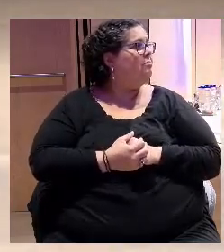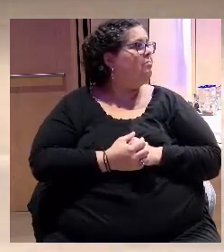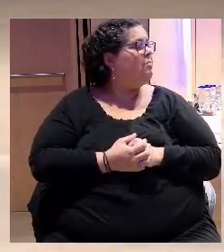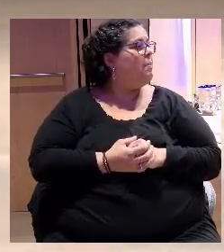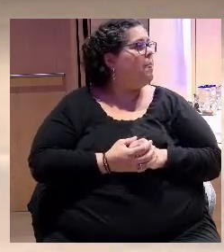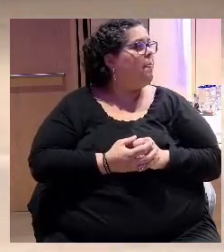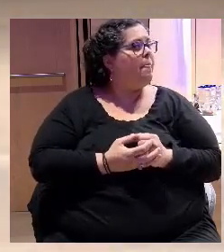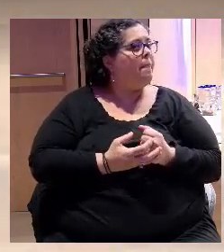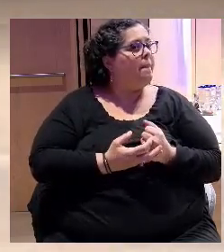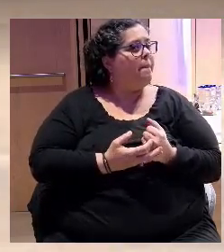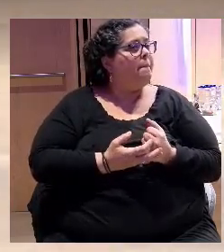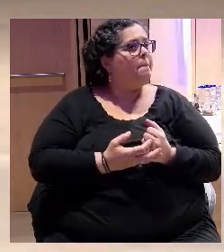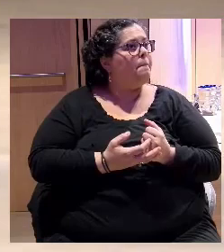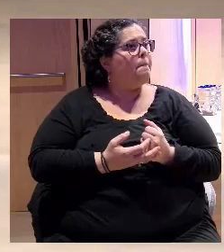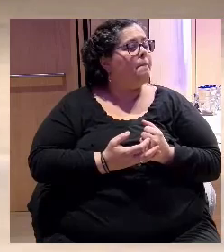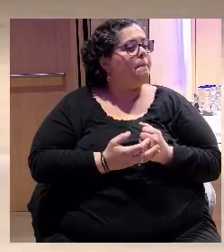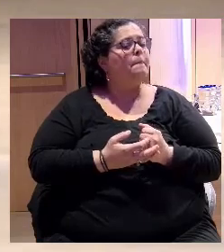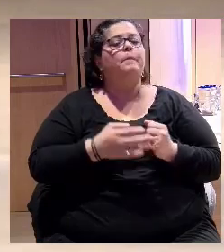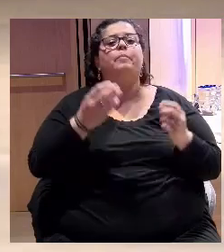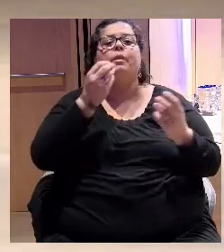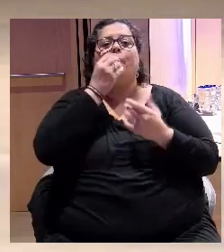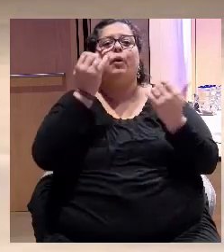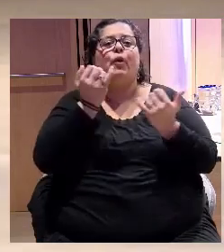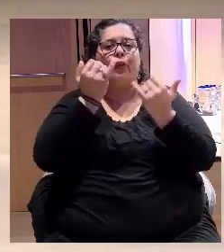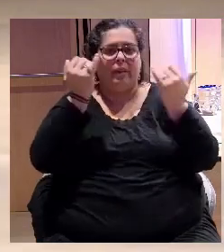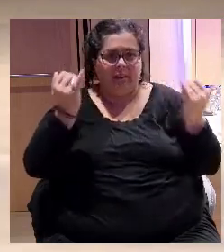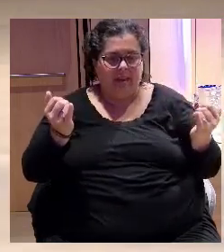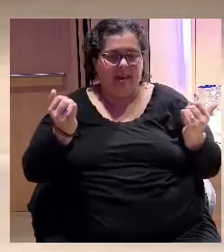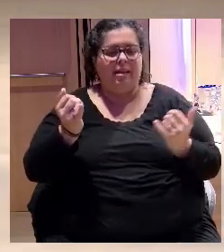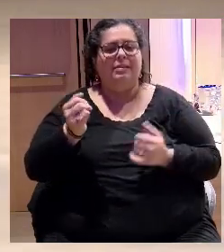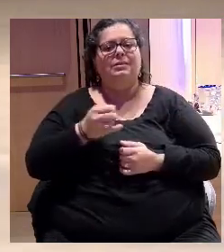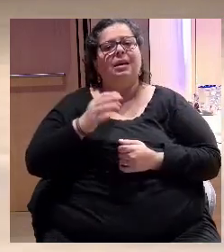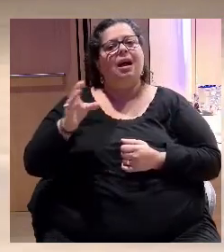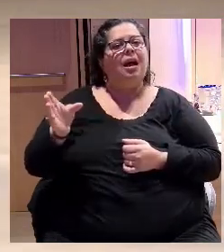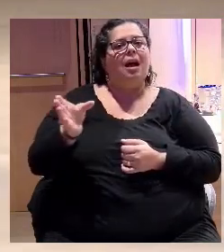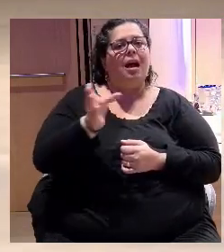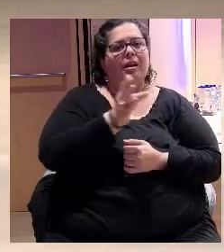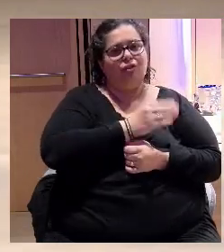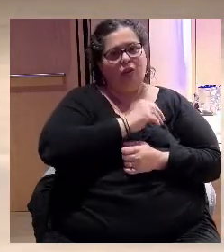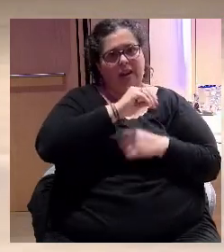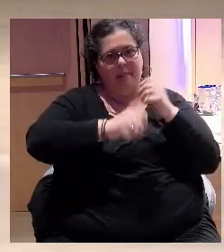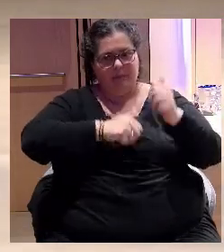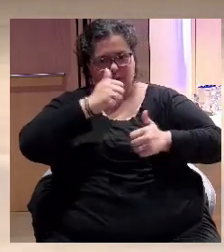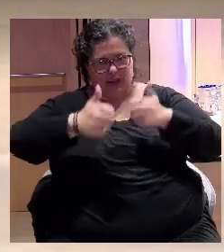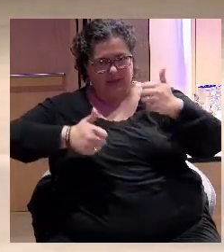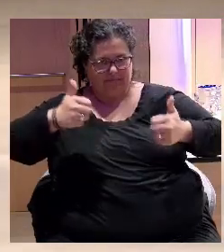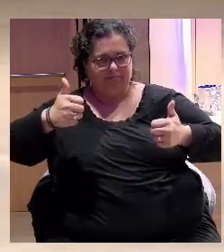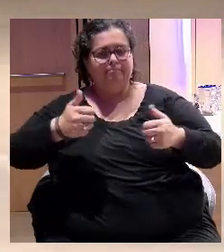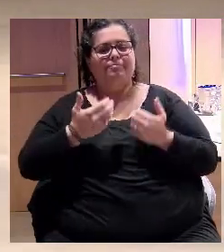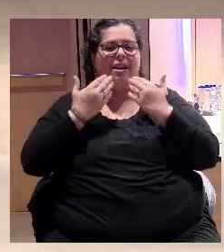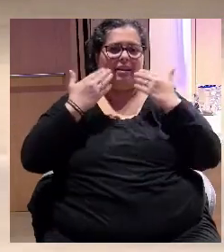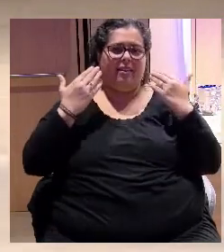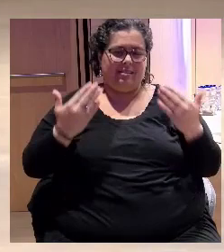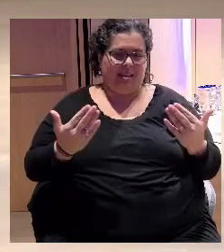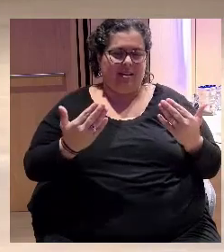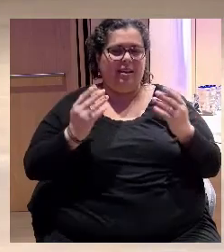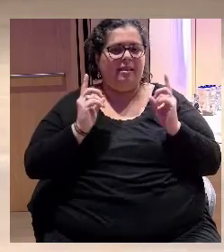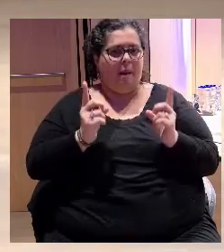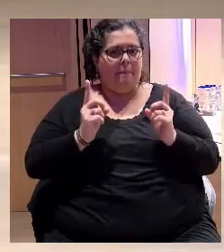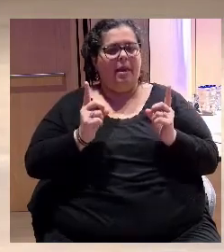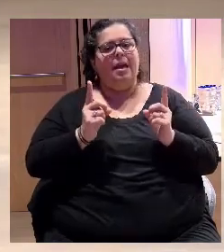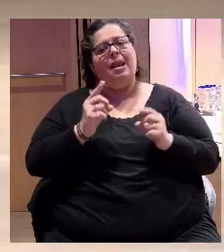Bien. Bueno, buenos días a todos los y las presentes. Agradecerle